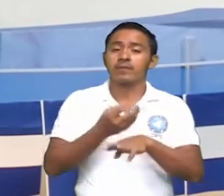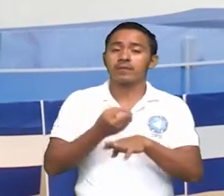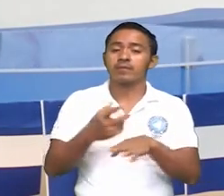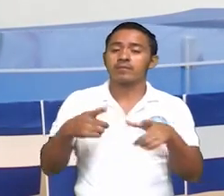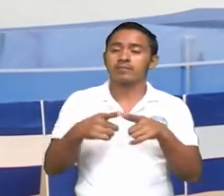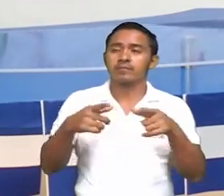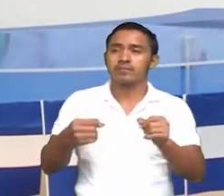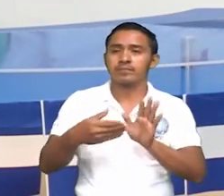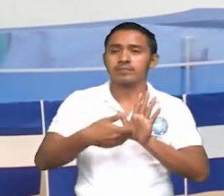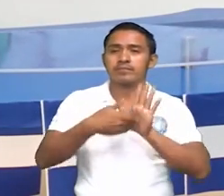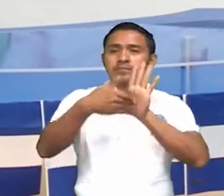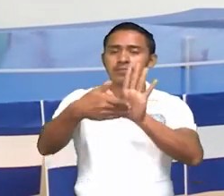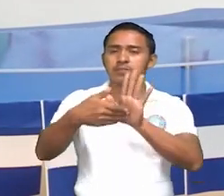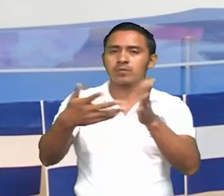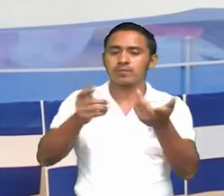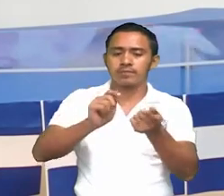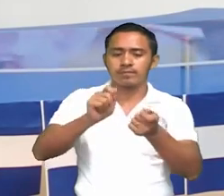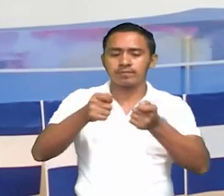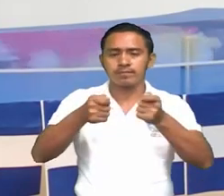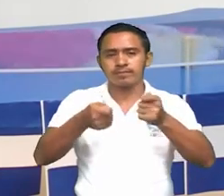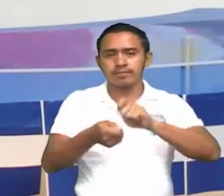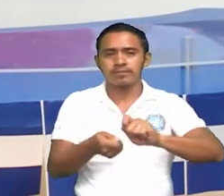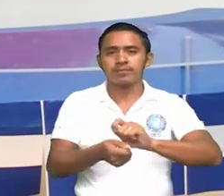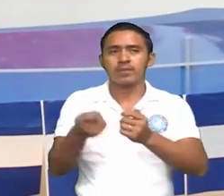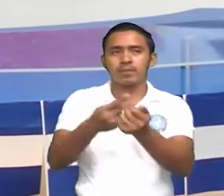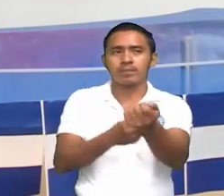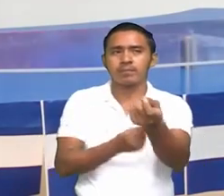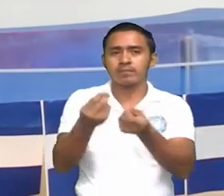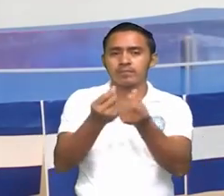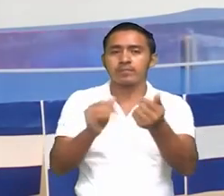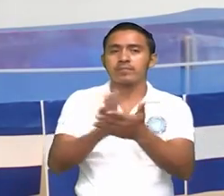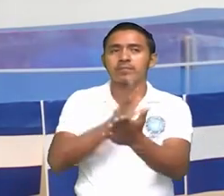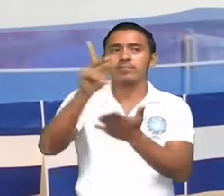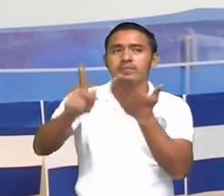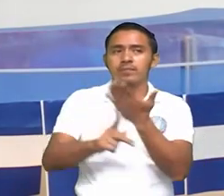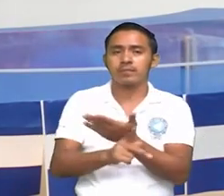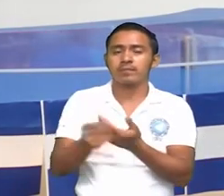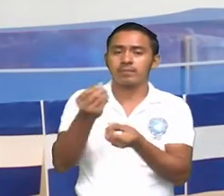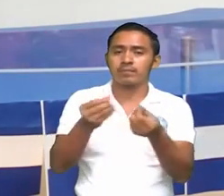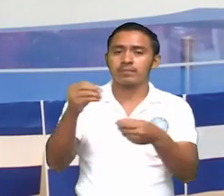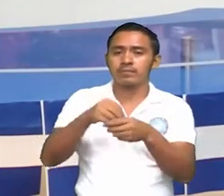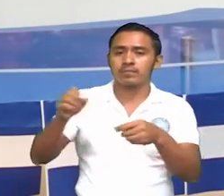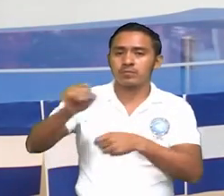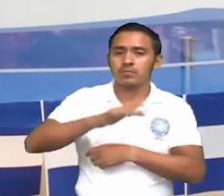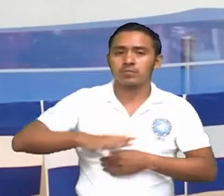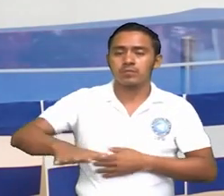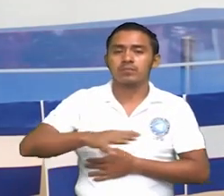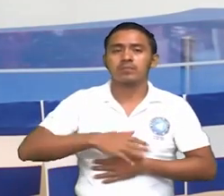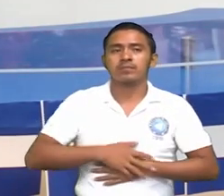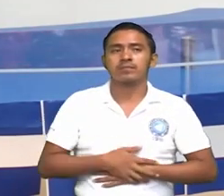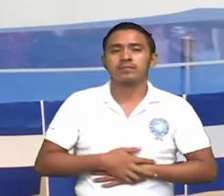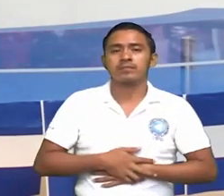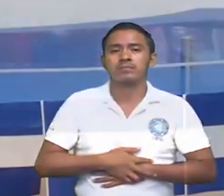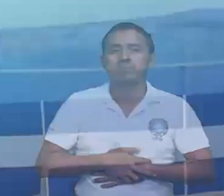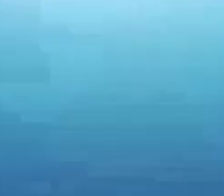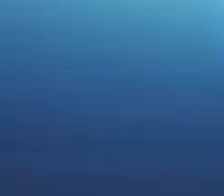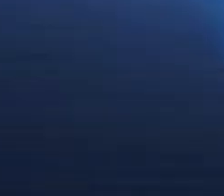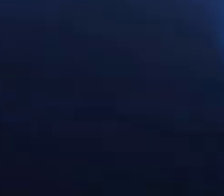de Managua presenta el reajuste al presupuesto para programas de inversión social. Elmer Marcia nos cuenta más.